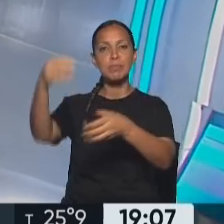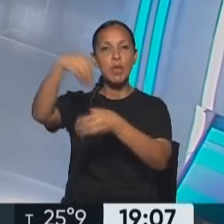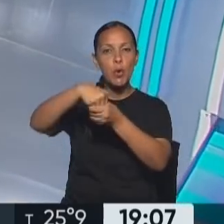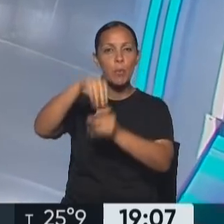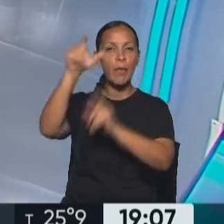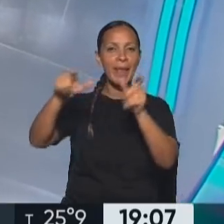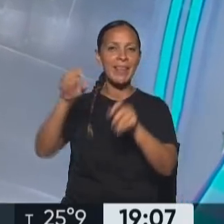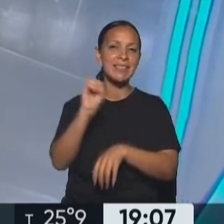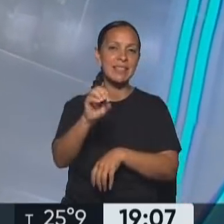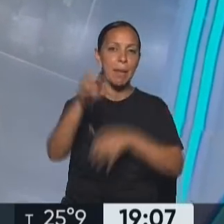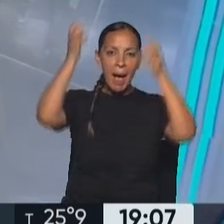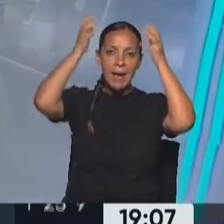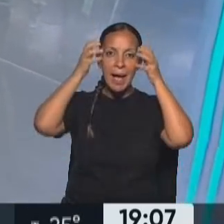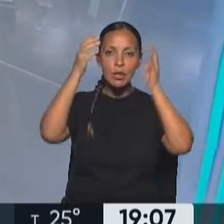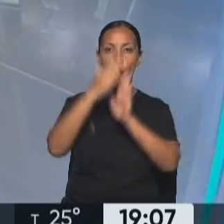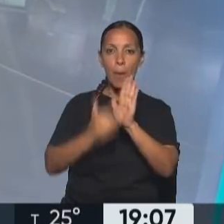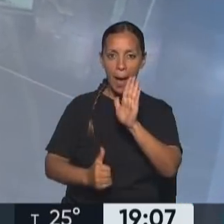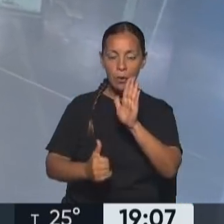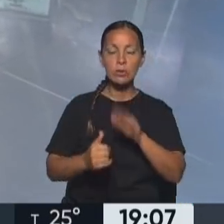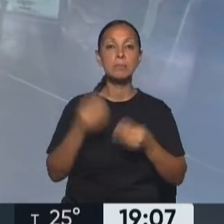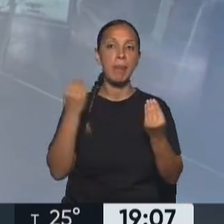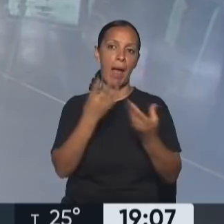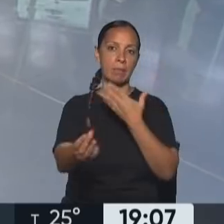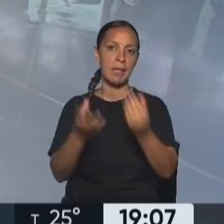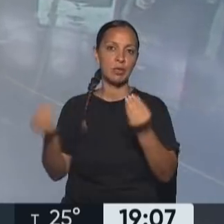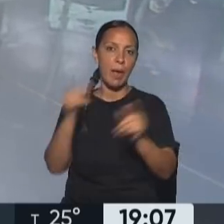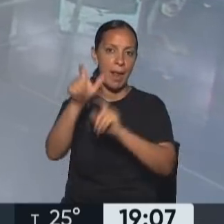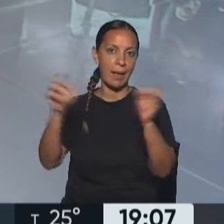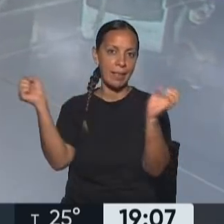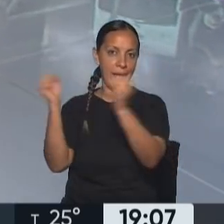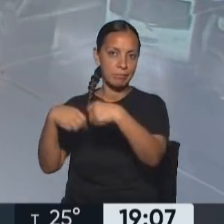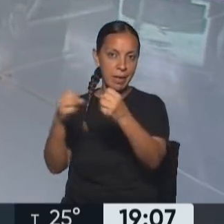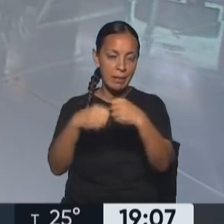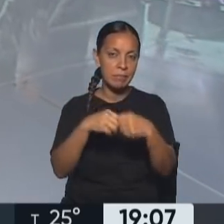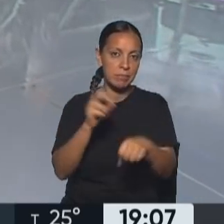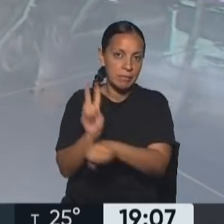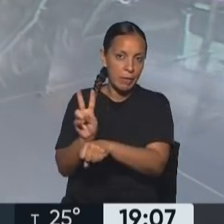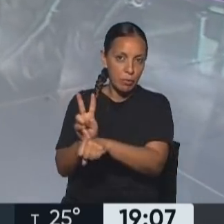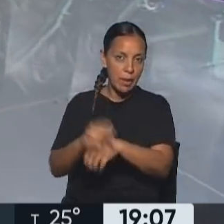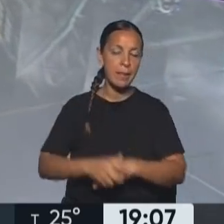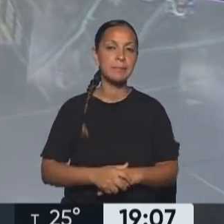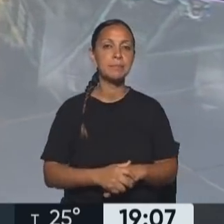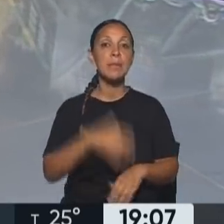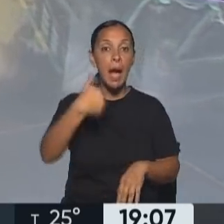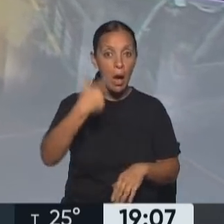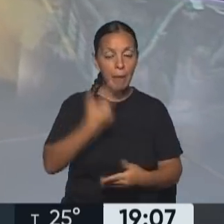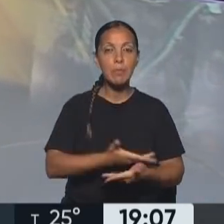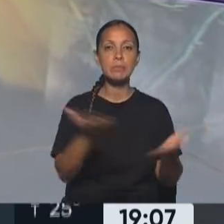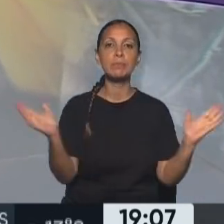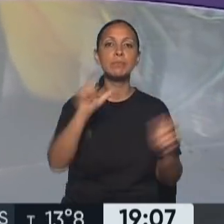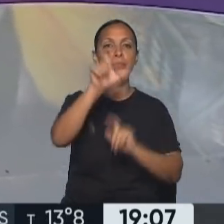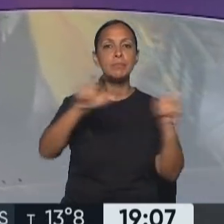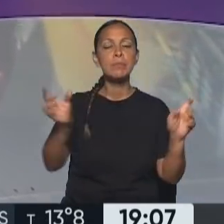para asistir a los refugiados. Lo que van a ver a continuación son una serie de testimonios que tienen que ver con una cuestión que